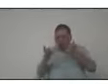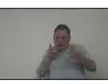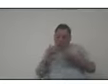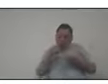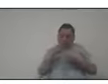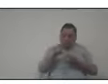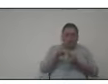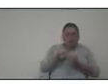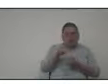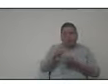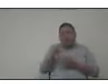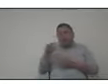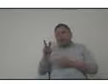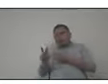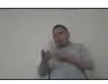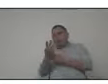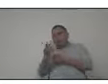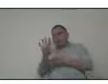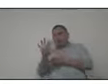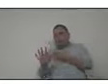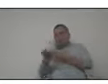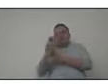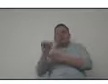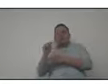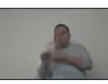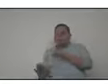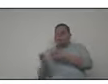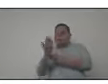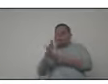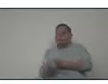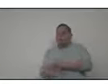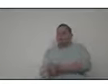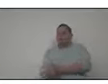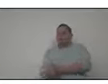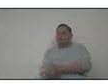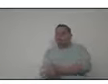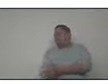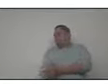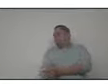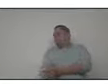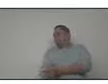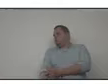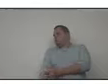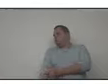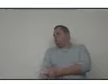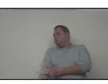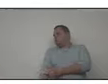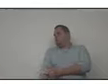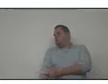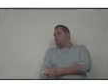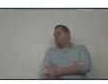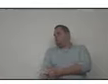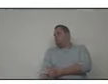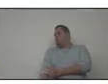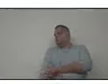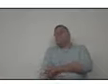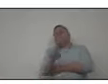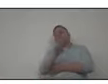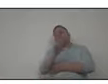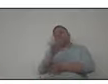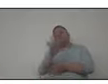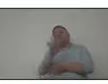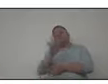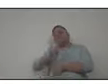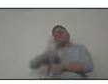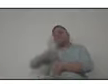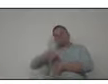casos, 12 de la noche, 9 de la noche, 10 de la noche, 5 sí, de la mañana. Estamos 24/7, estamos 24/7 porque tenemos